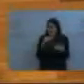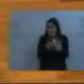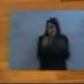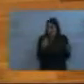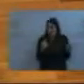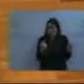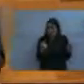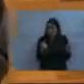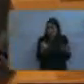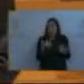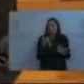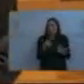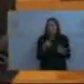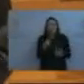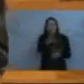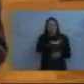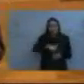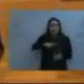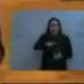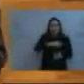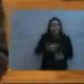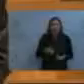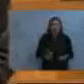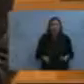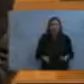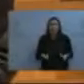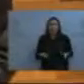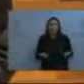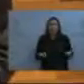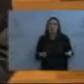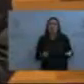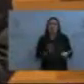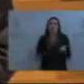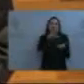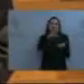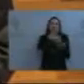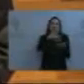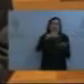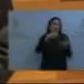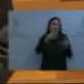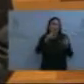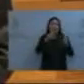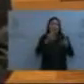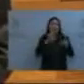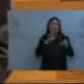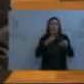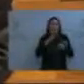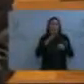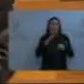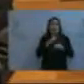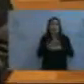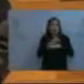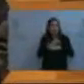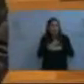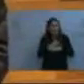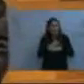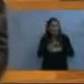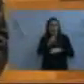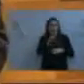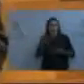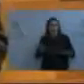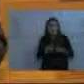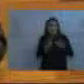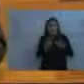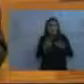sabido tampoco en la parroquia, pues bueno, no lo voy a hablar del centro de la tecnificación de la madera, ¿no?, que es lo mismo, que lo prometieron en el año 2009 y a base de dar